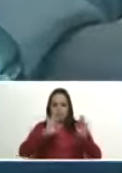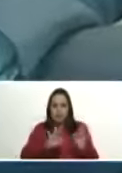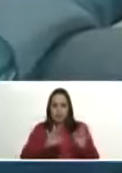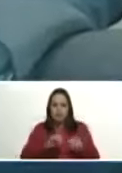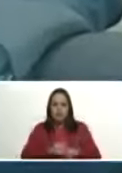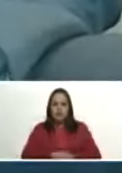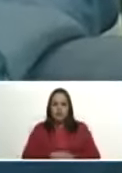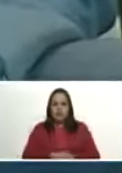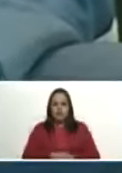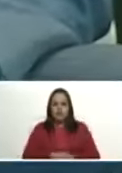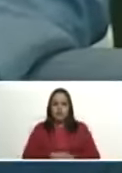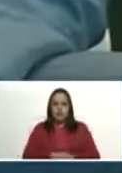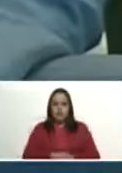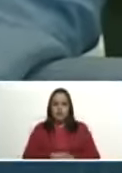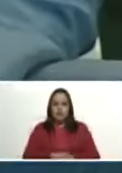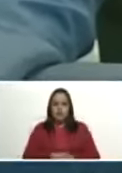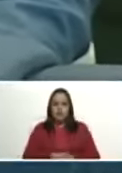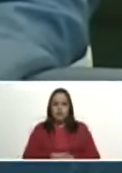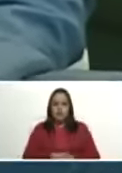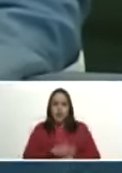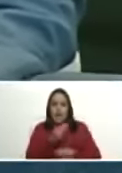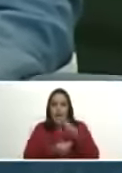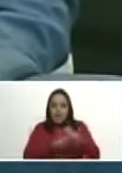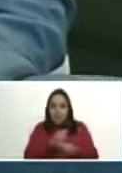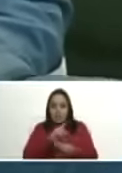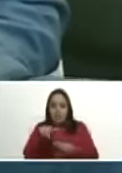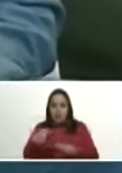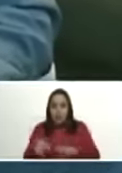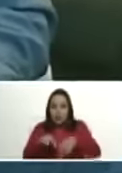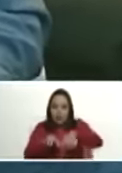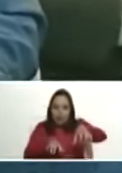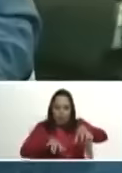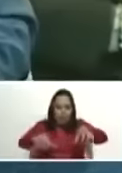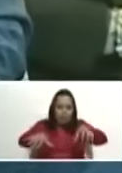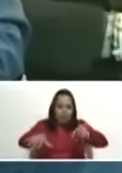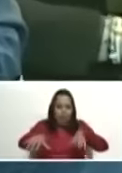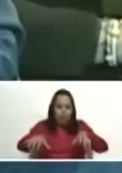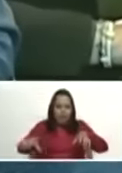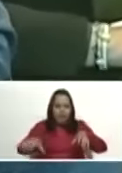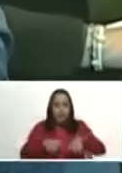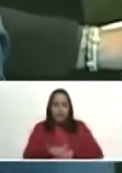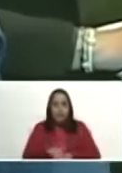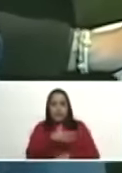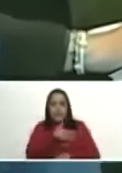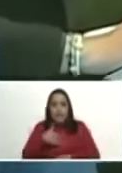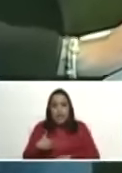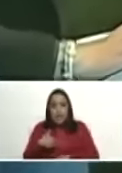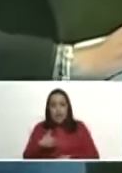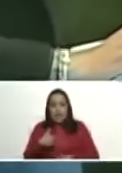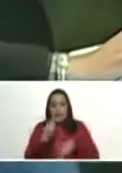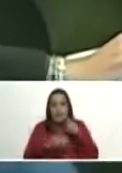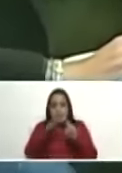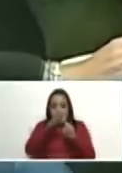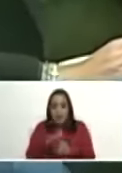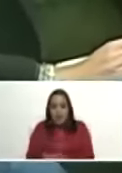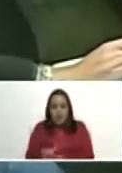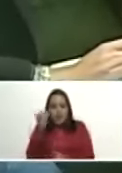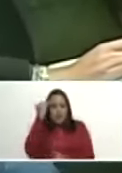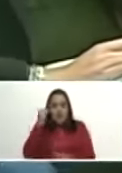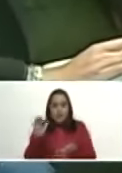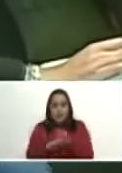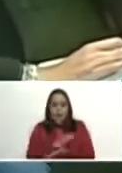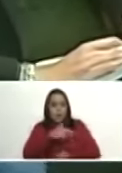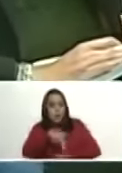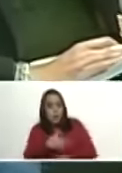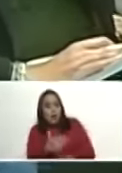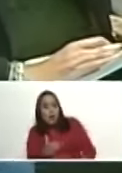cedido en un reparto de imperios que pretendieron e impusieron la tesis del descubrimiento.